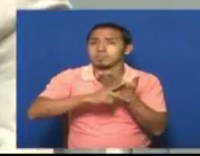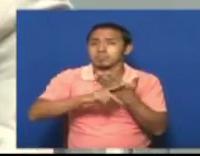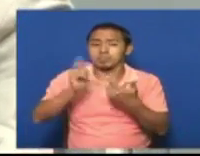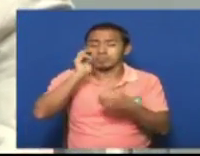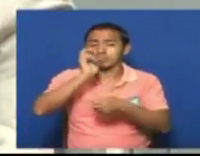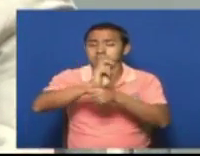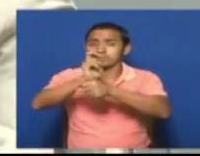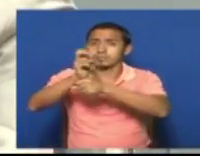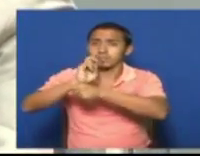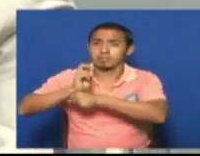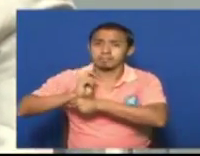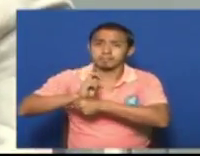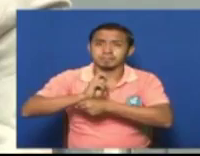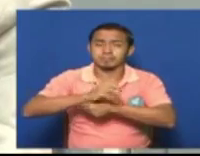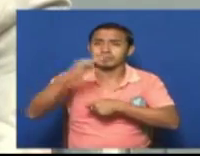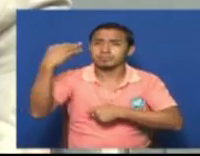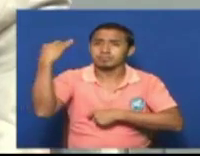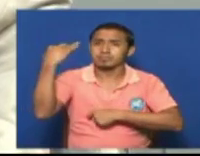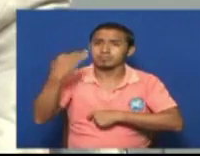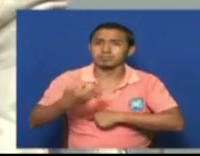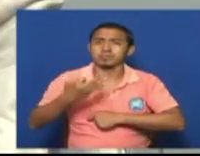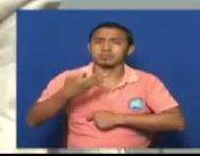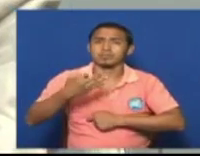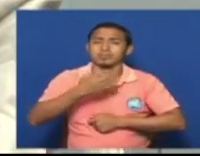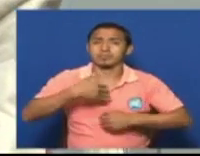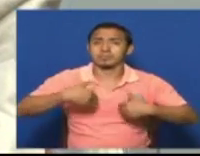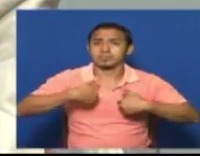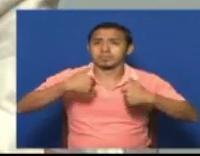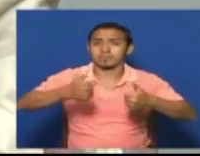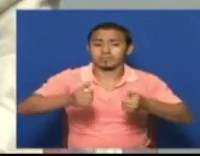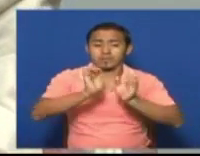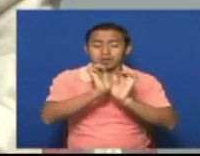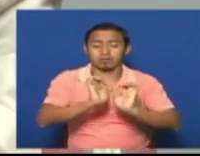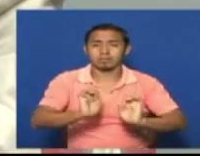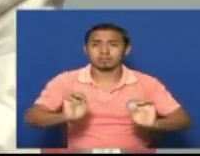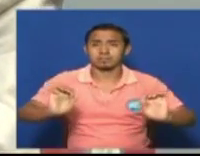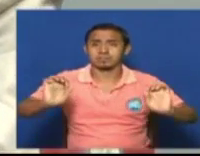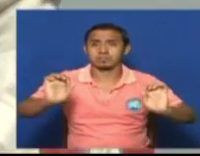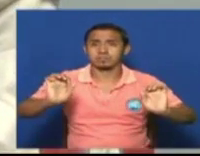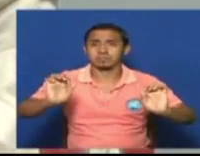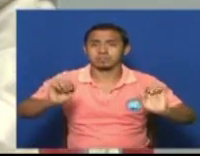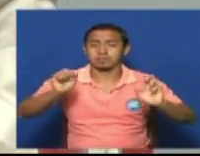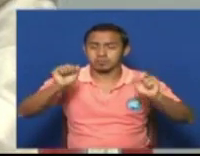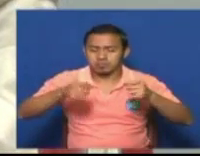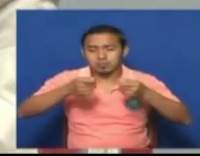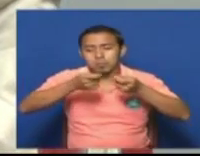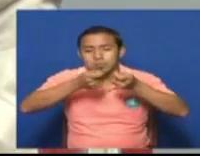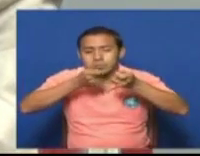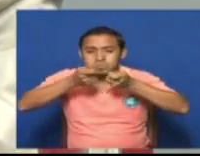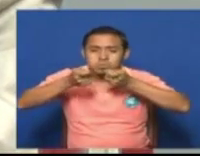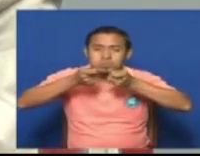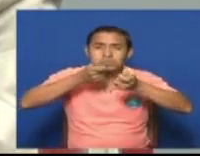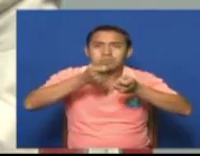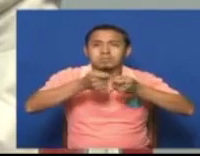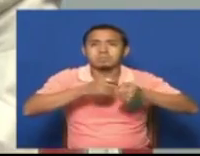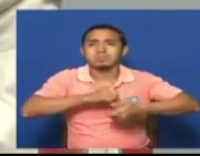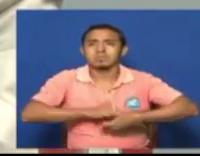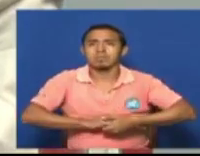vigilancia y de garantía de salud de los niños para ir midiendo cómo